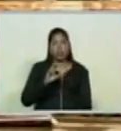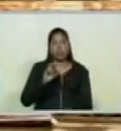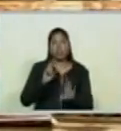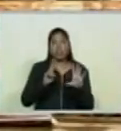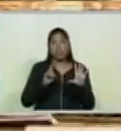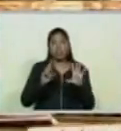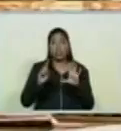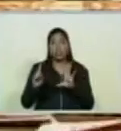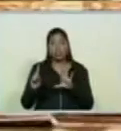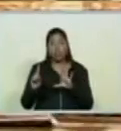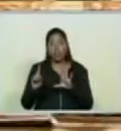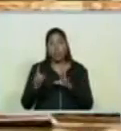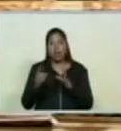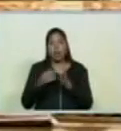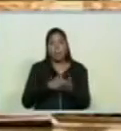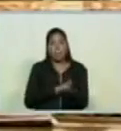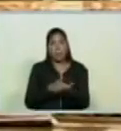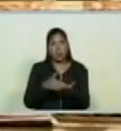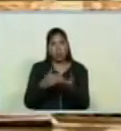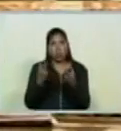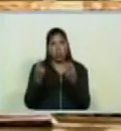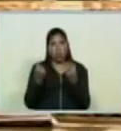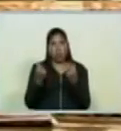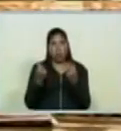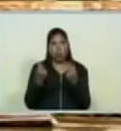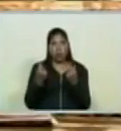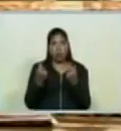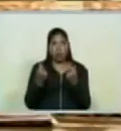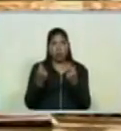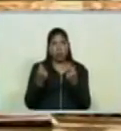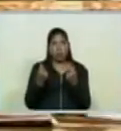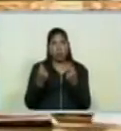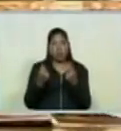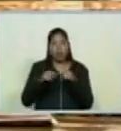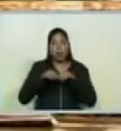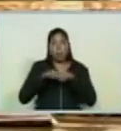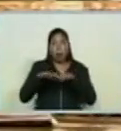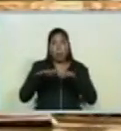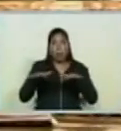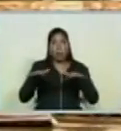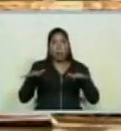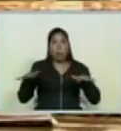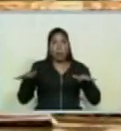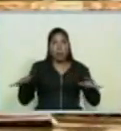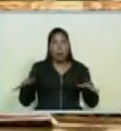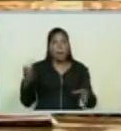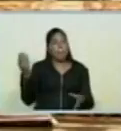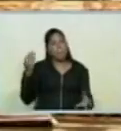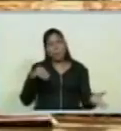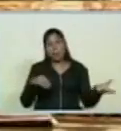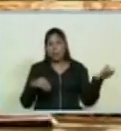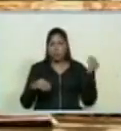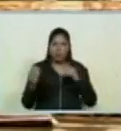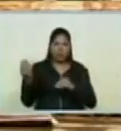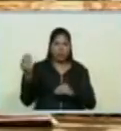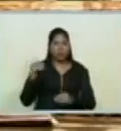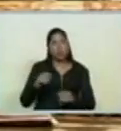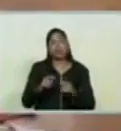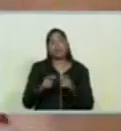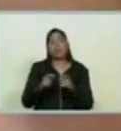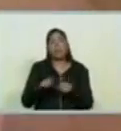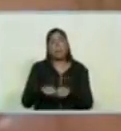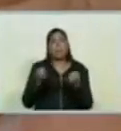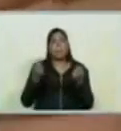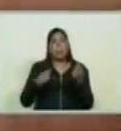45.376 millones de bolívares para expandir la red de panadería. Aprobado, ejecútese y lógrese